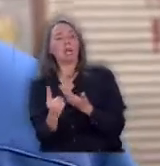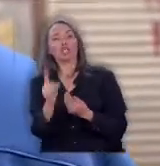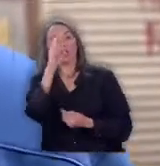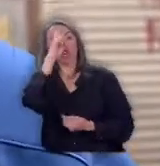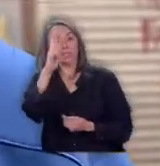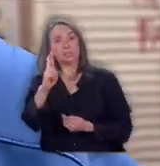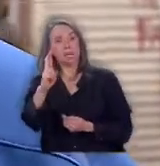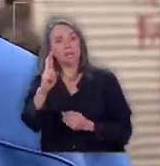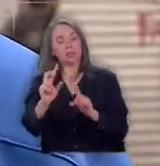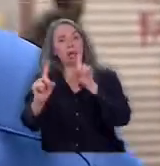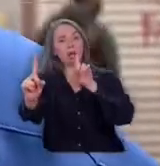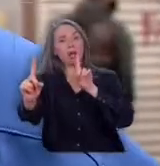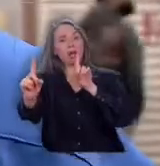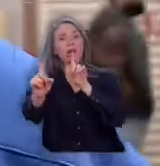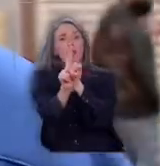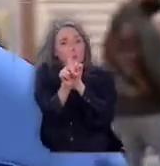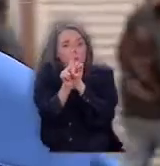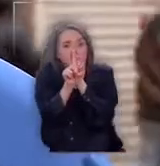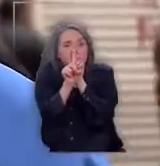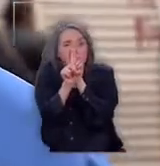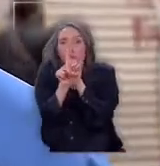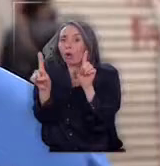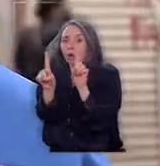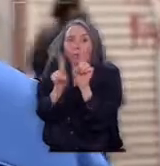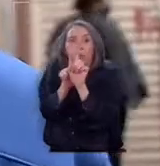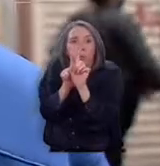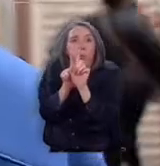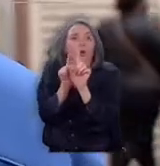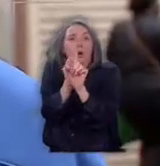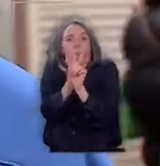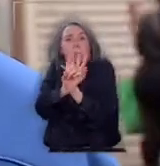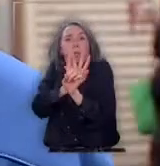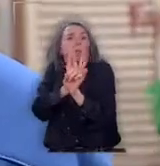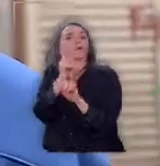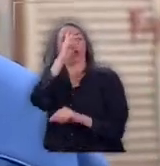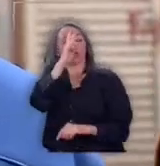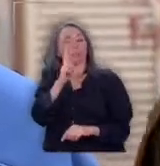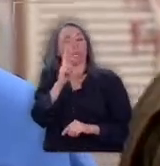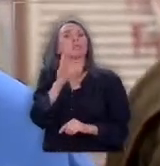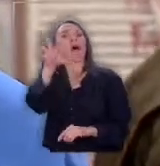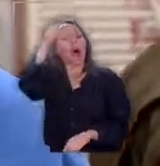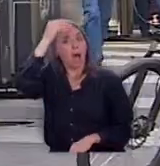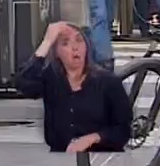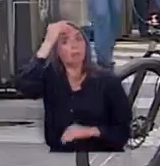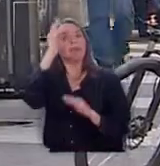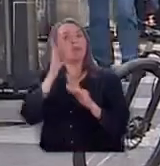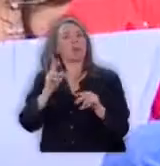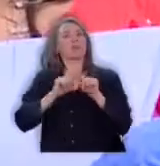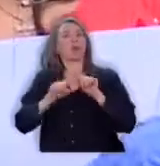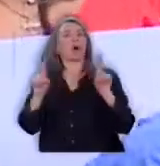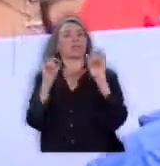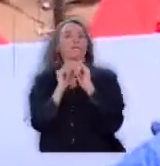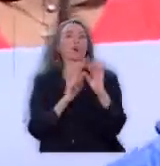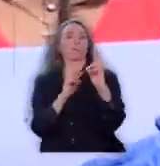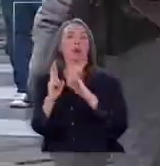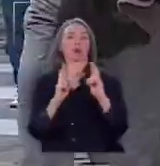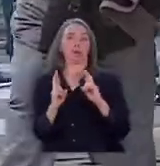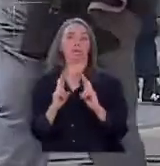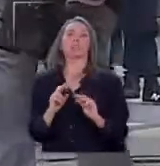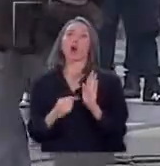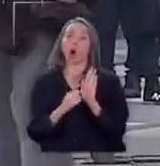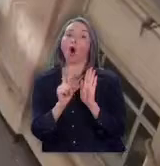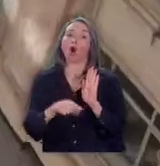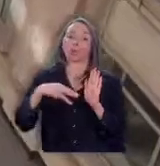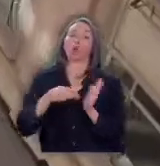la distancia social aquí tenemos que aprender a relacionarnos de manera distinta y sin duda que la ordenanza municipal puede ayudar en eso fuertes medidas en los